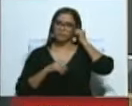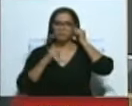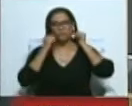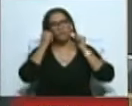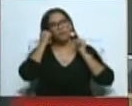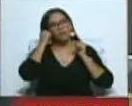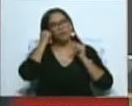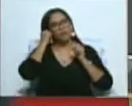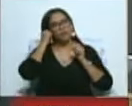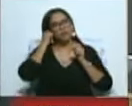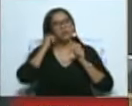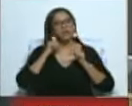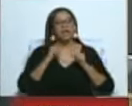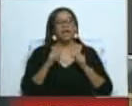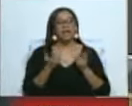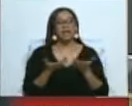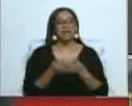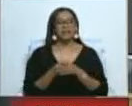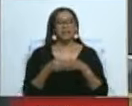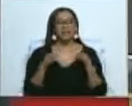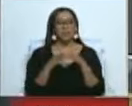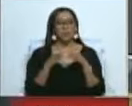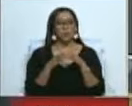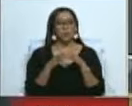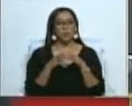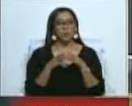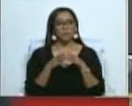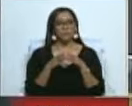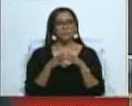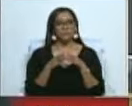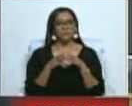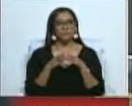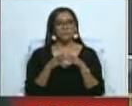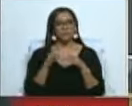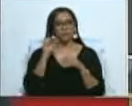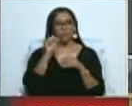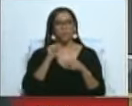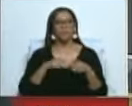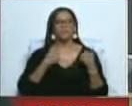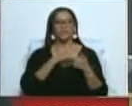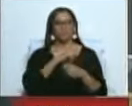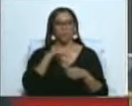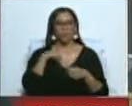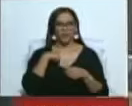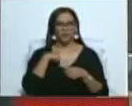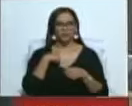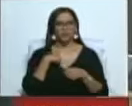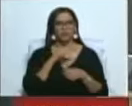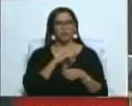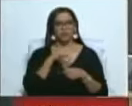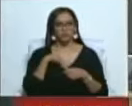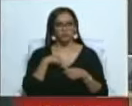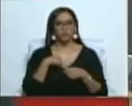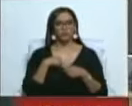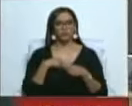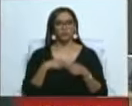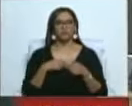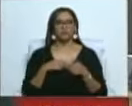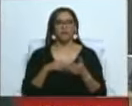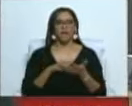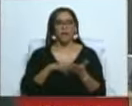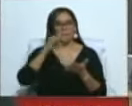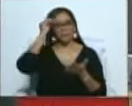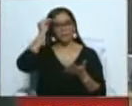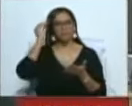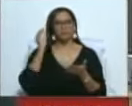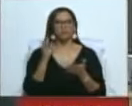Una guará tremenda. Es la generación un poco más nuestra, ¿no? Nosotros nos criamos con la prensa